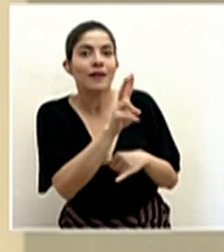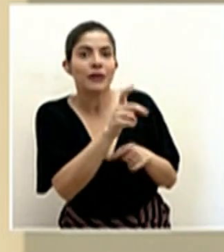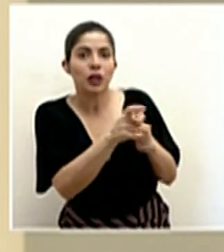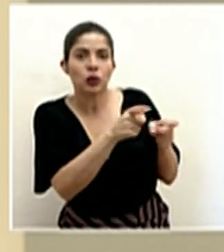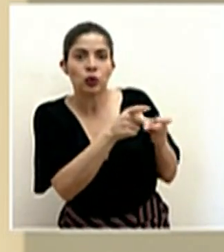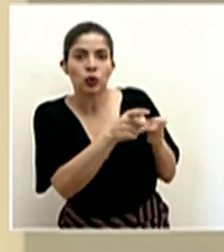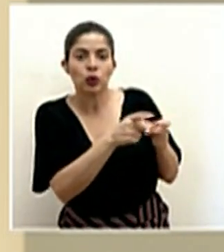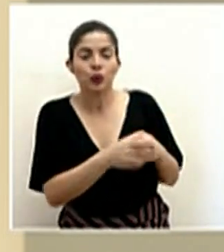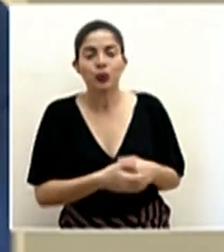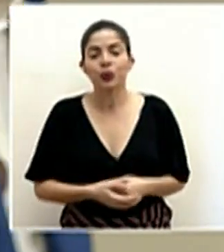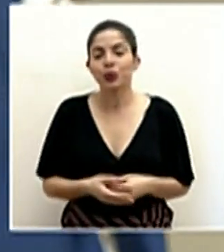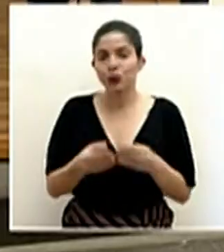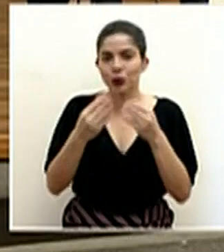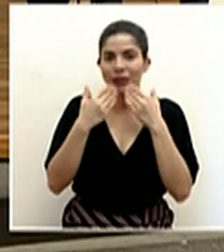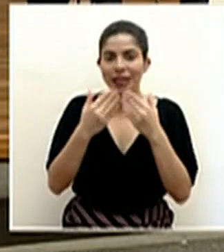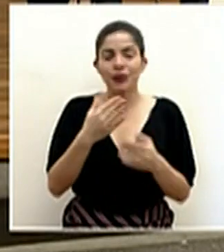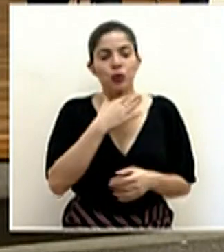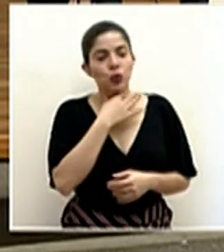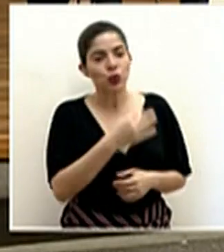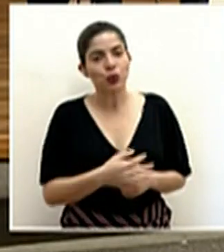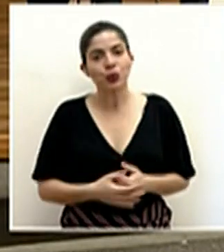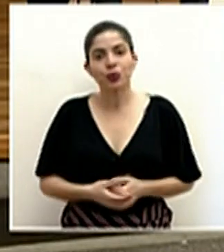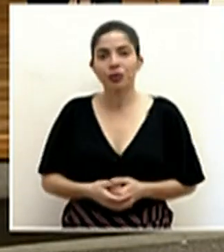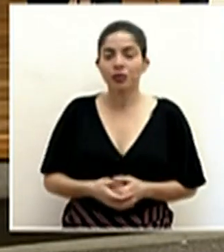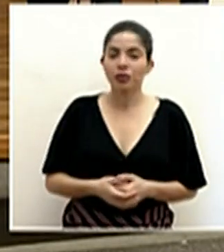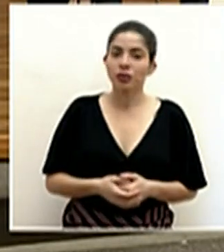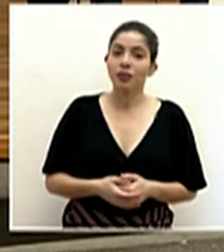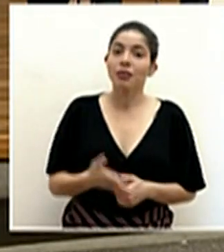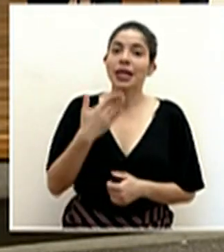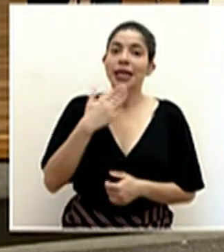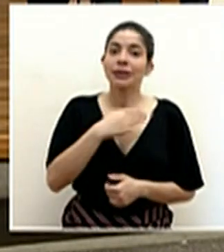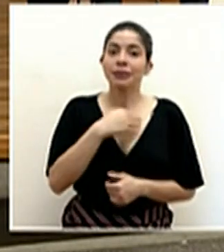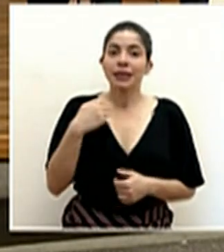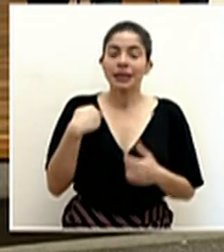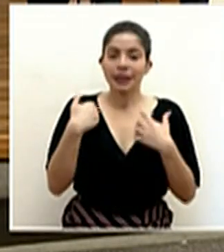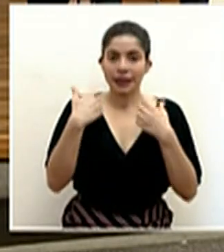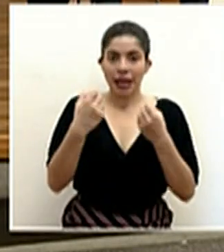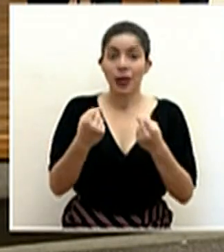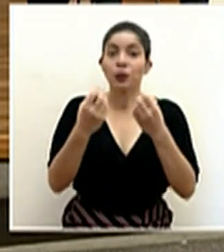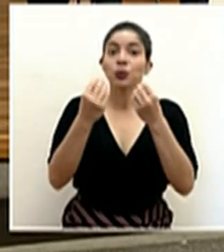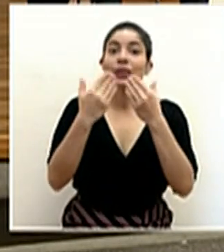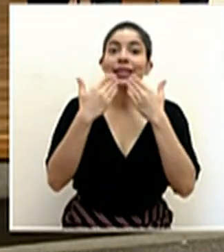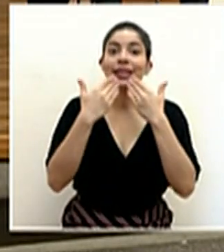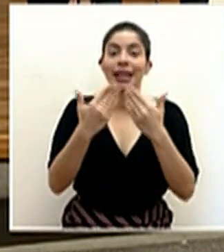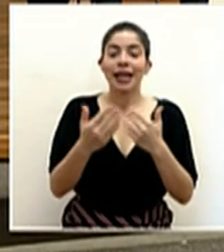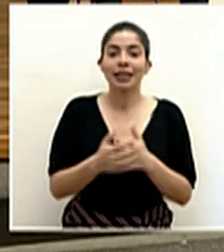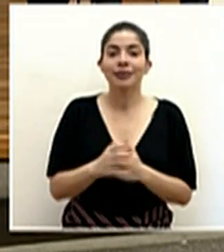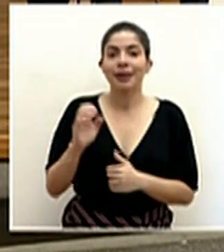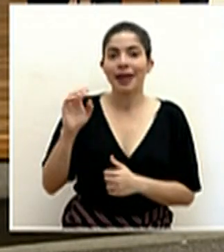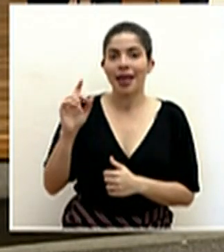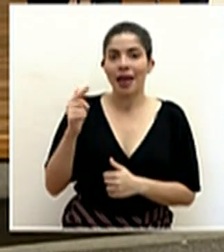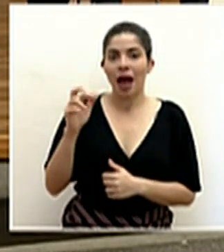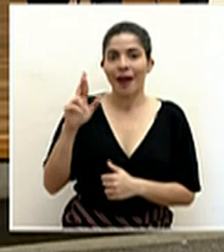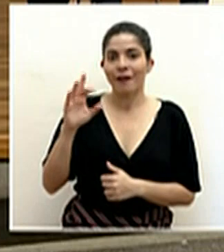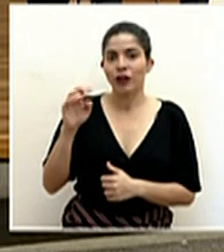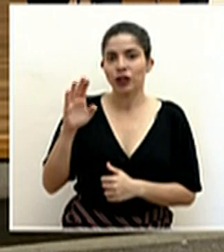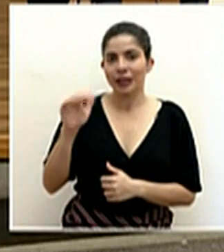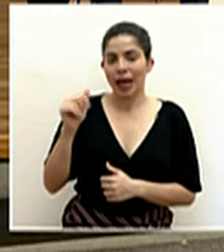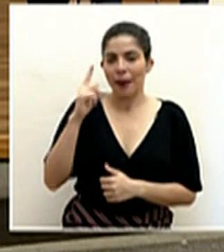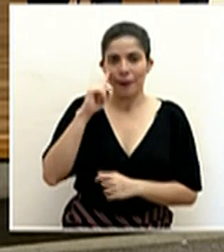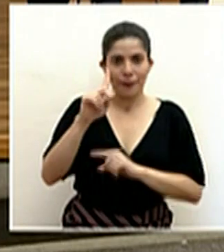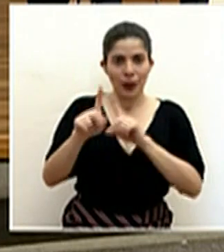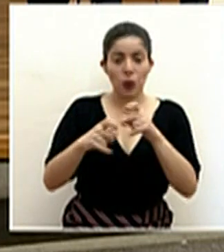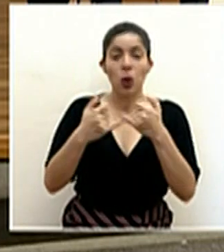permita. Muchas gracias. Mucho gusto. Muchas gracias al ministro de Salud y muchas gracias a don Edgar Fonseca por sus